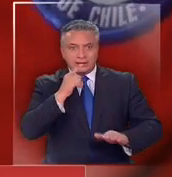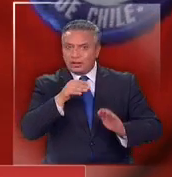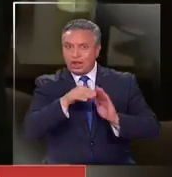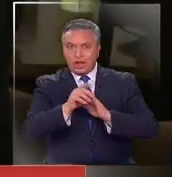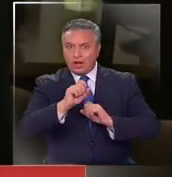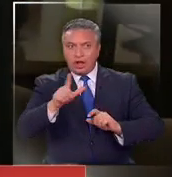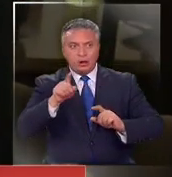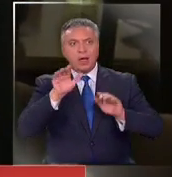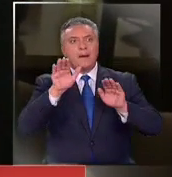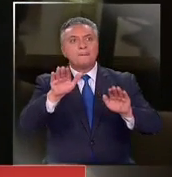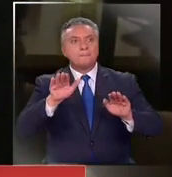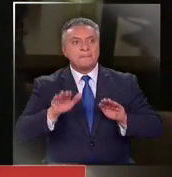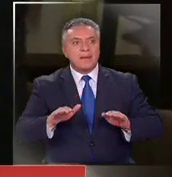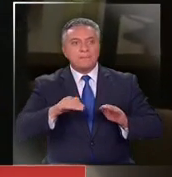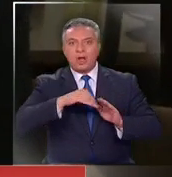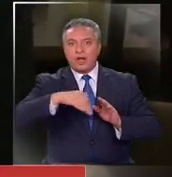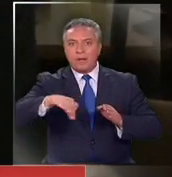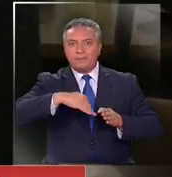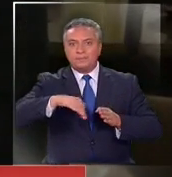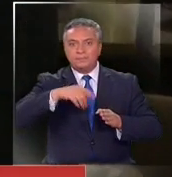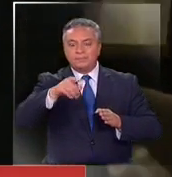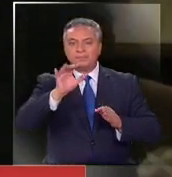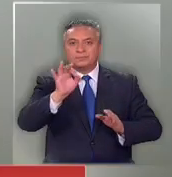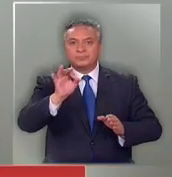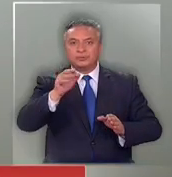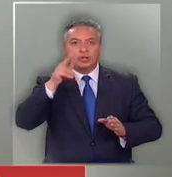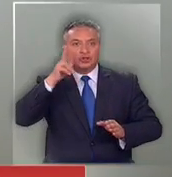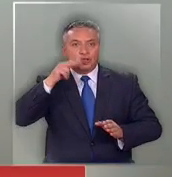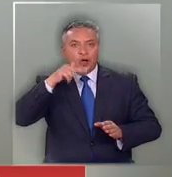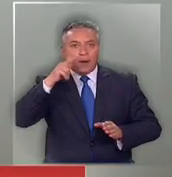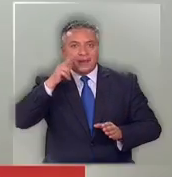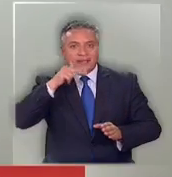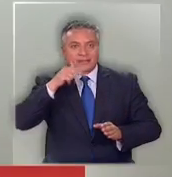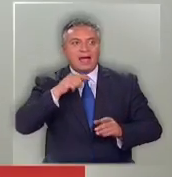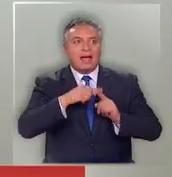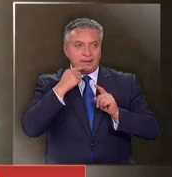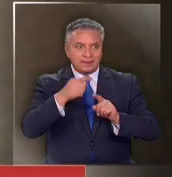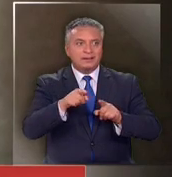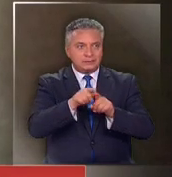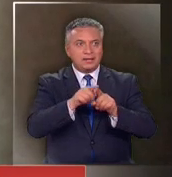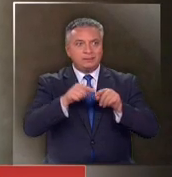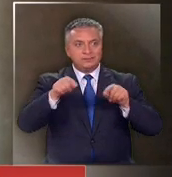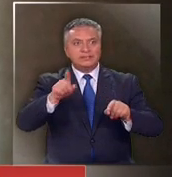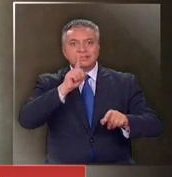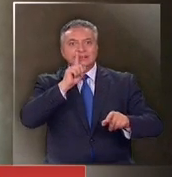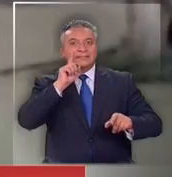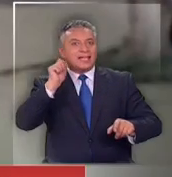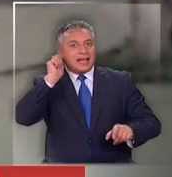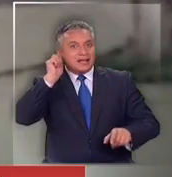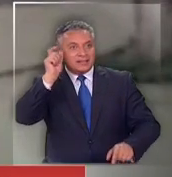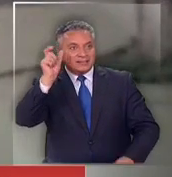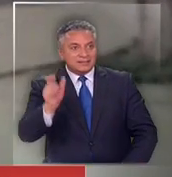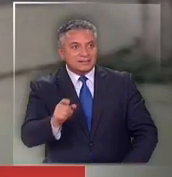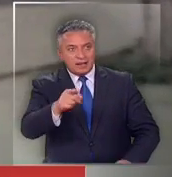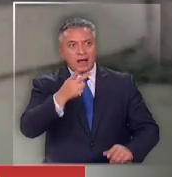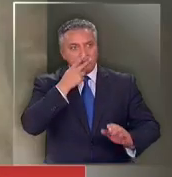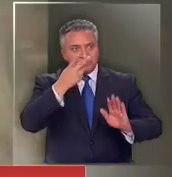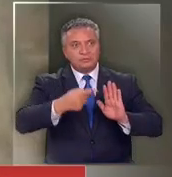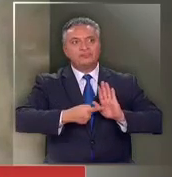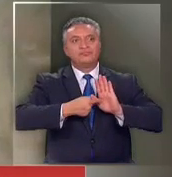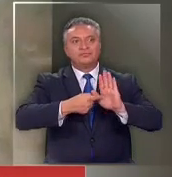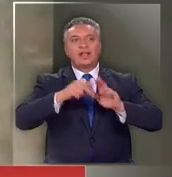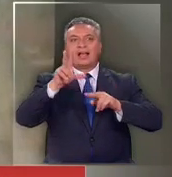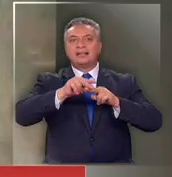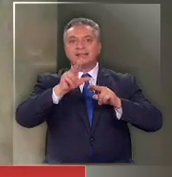Lo mismo pasa en el pasaje Alexis Sánchez de Tocopilla, la cuna del supercrack, donde la tía Jacqueline, con todo orgullo, muestra antiguas